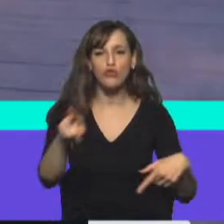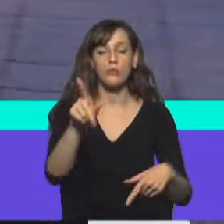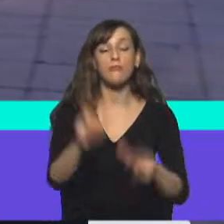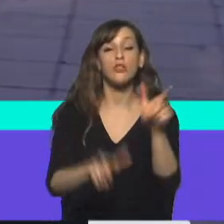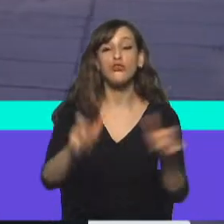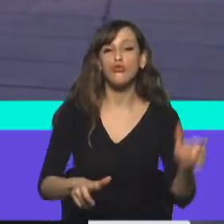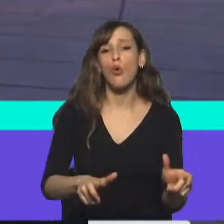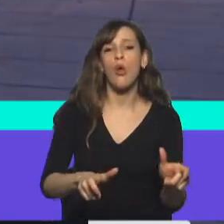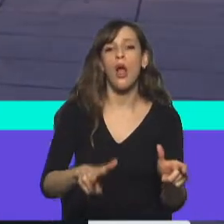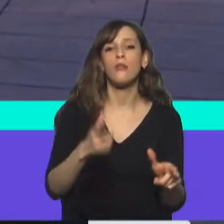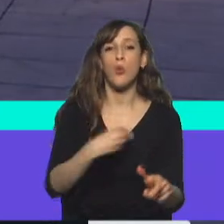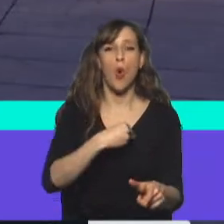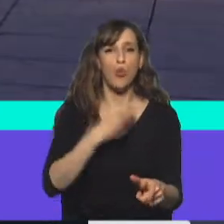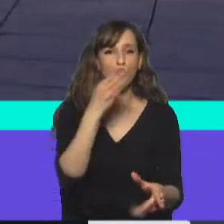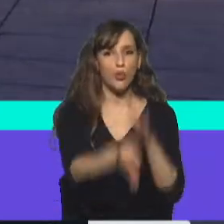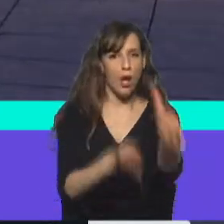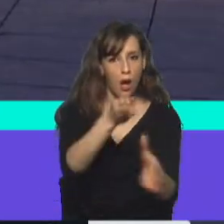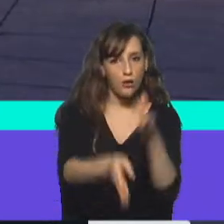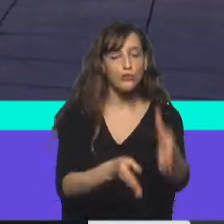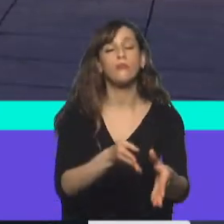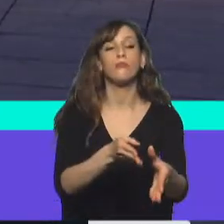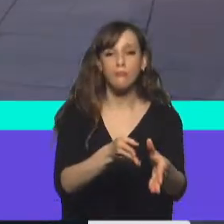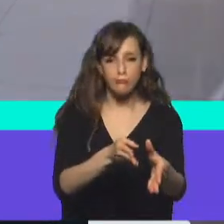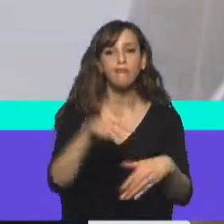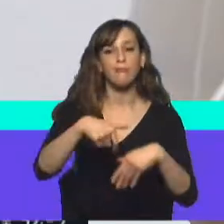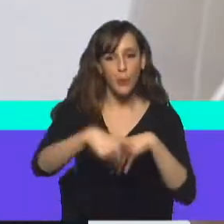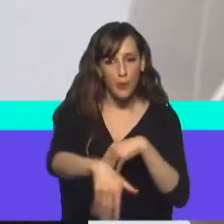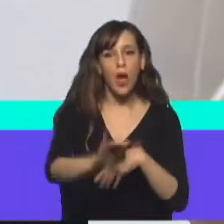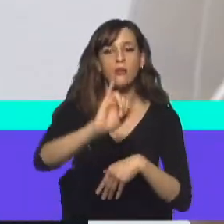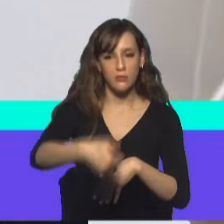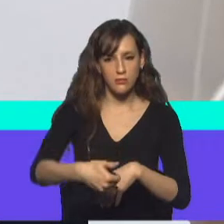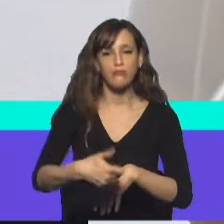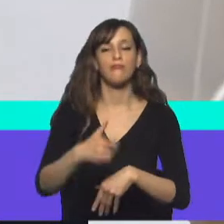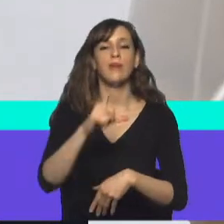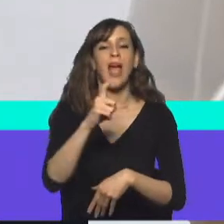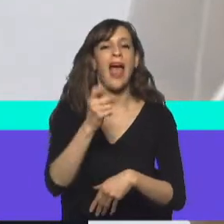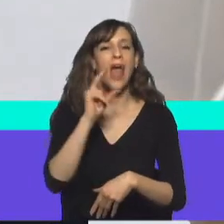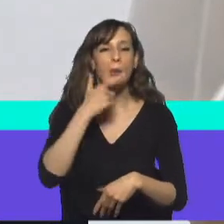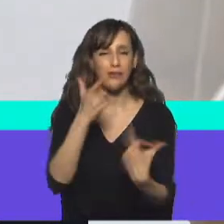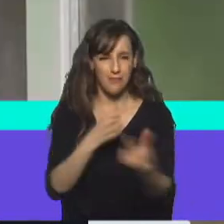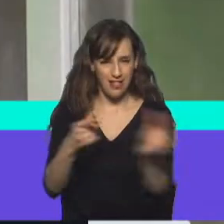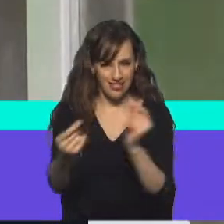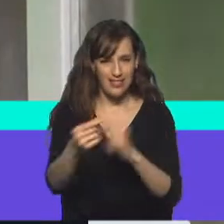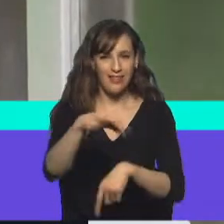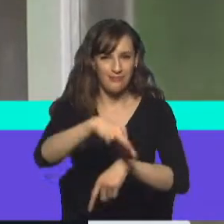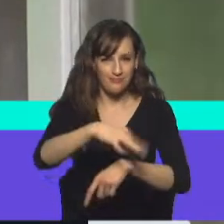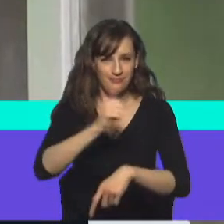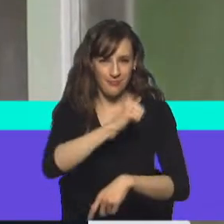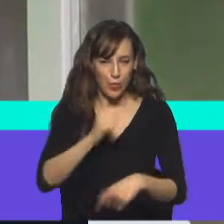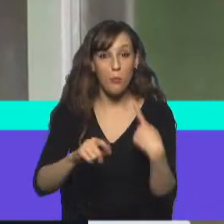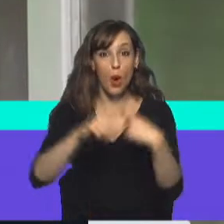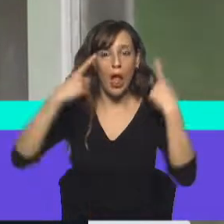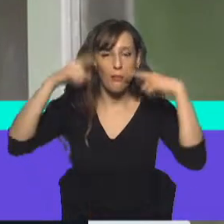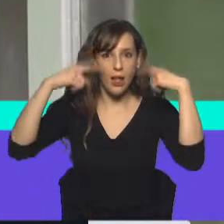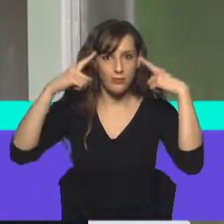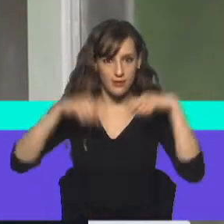médica internados en el Hospital de Pediatría Juan Garrahan comenzarán a recibir cannabis medicinal para atender sus crisis de epilepsia.